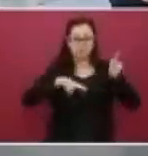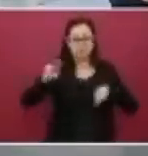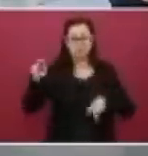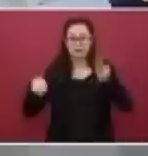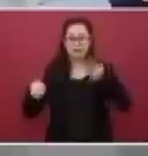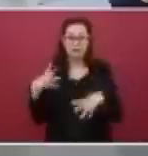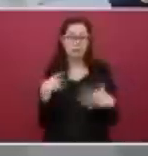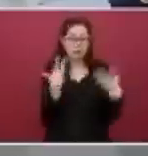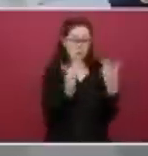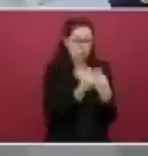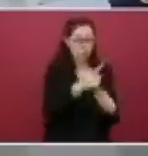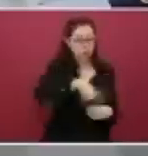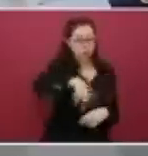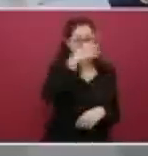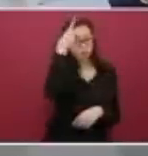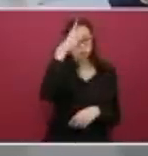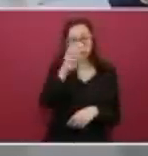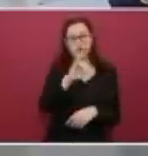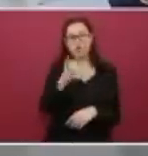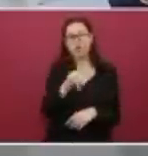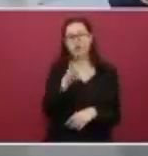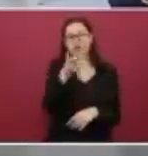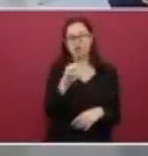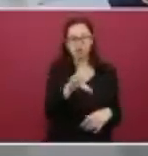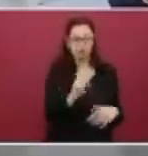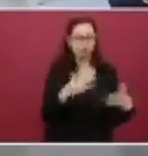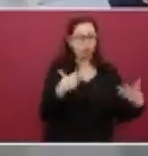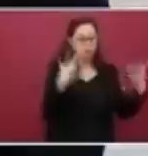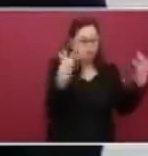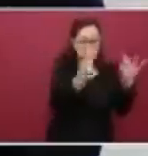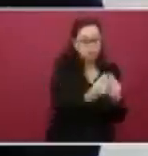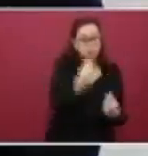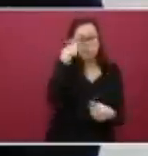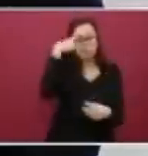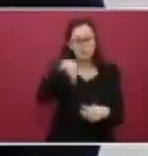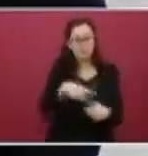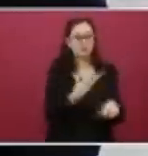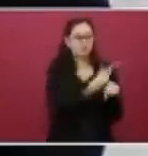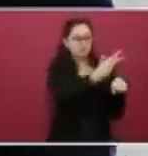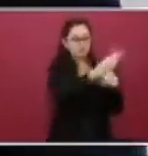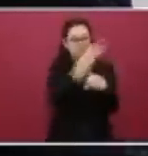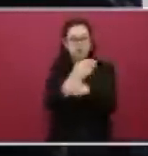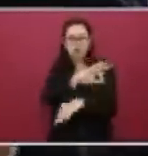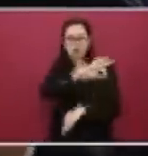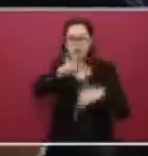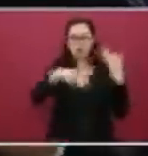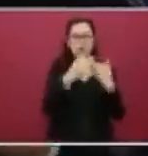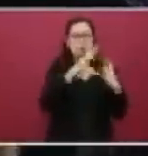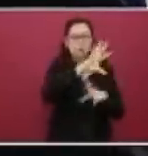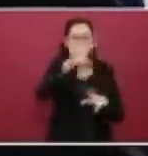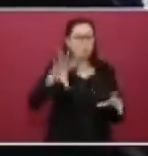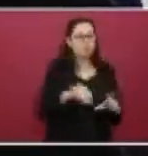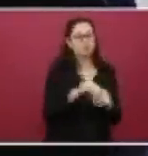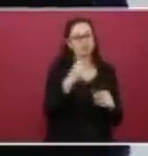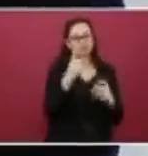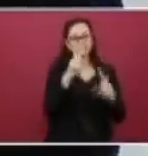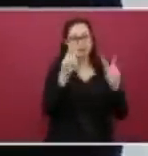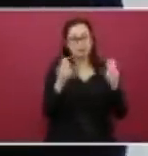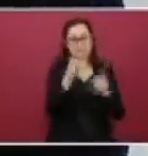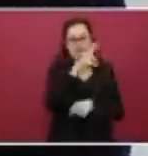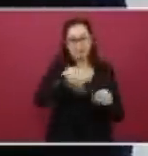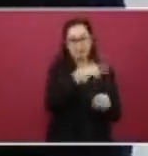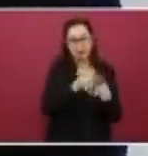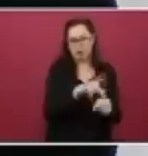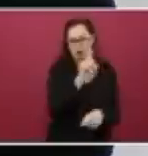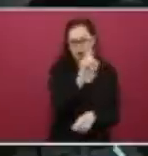para la recuperación de agua en canales vasos ollas y cárcamos y por último la propuesta de